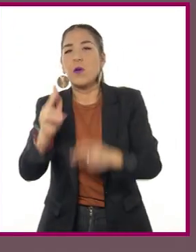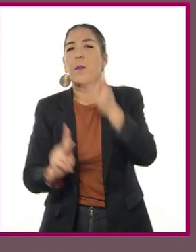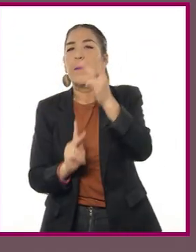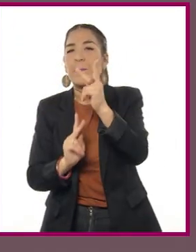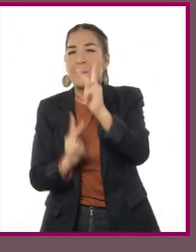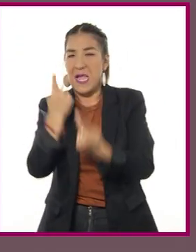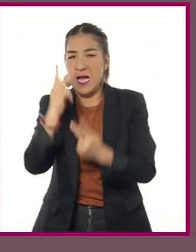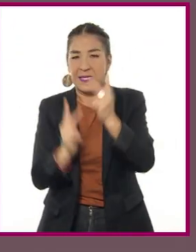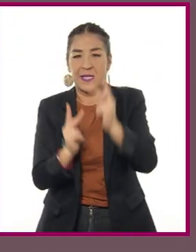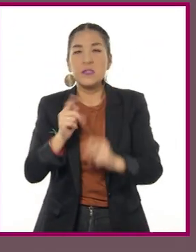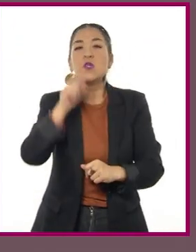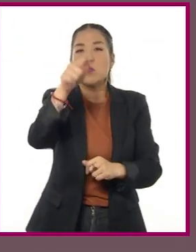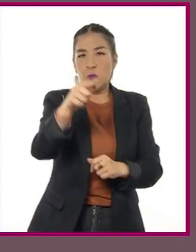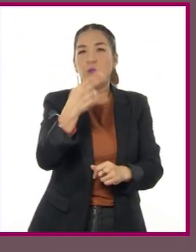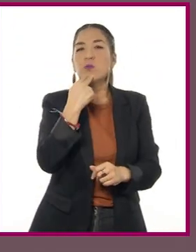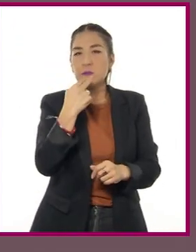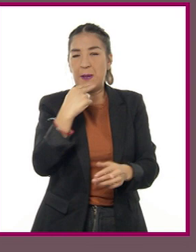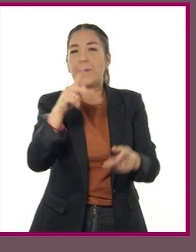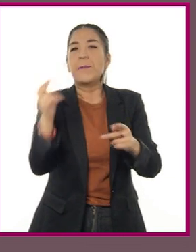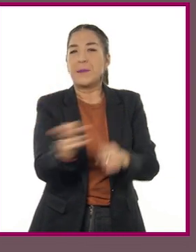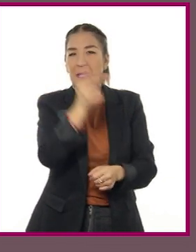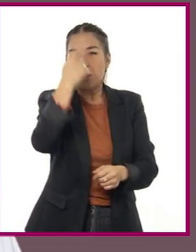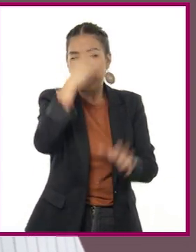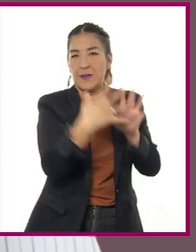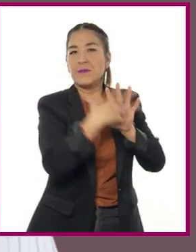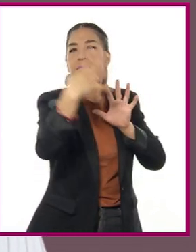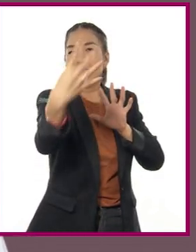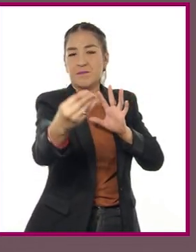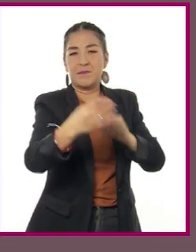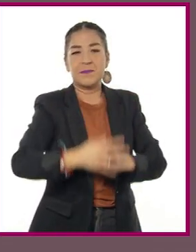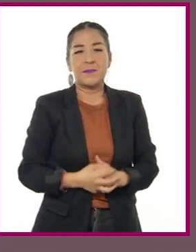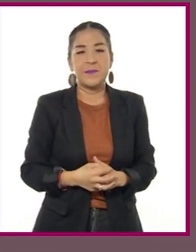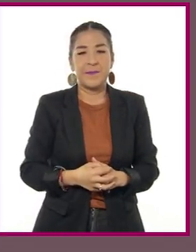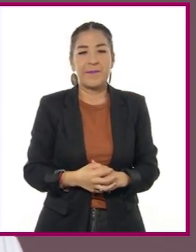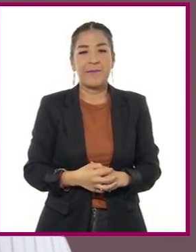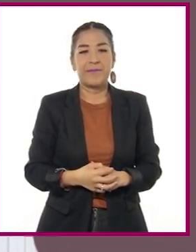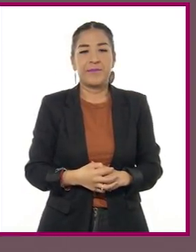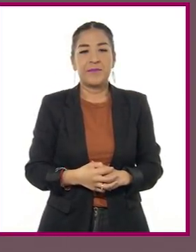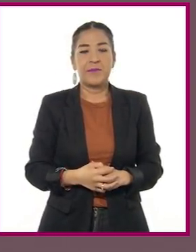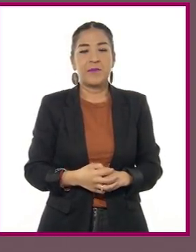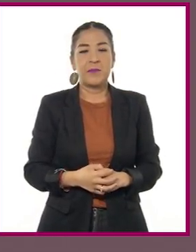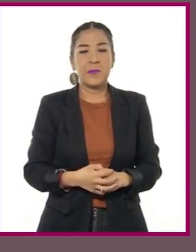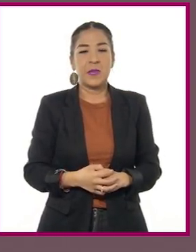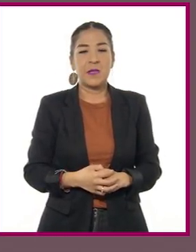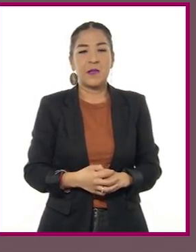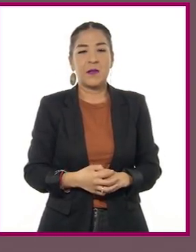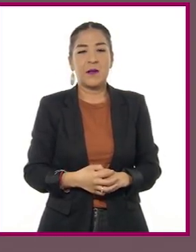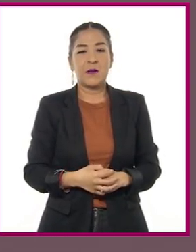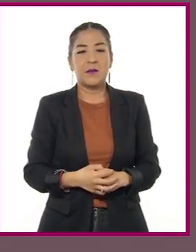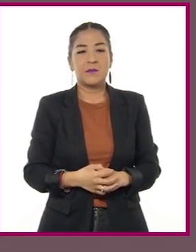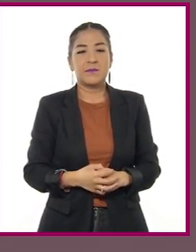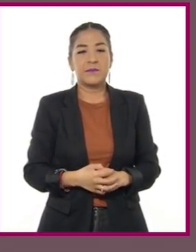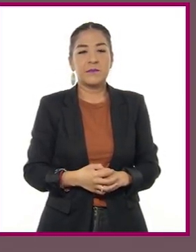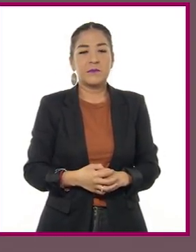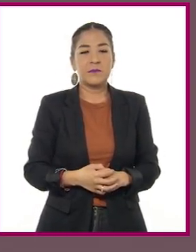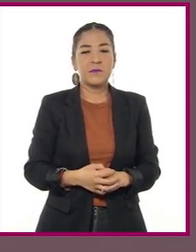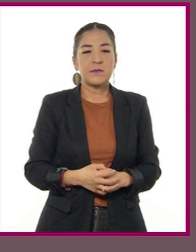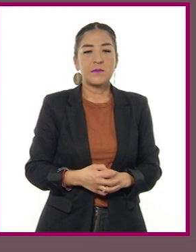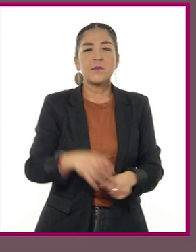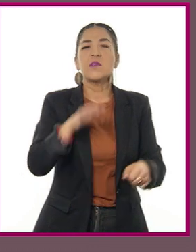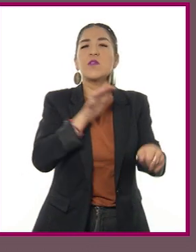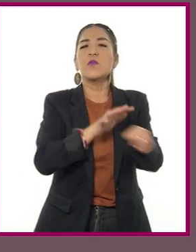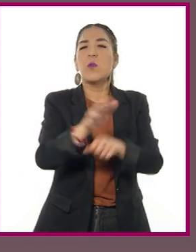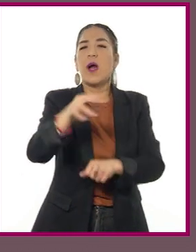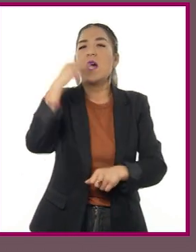Utilicen las siguientes preguntas para elaborarlo. 1. ¿Cuál es el nombre con el que se le conoce o